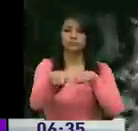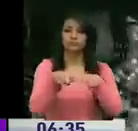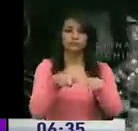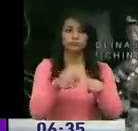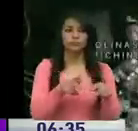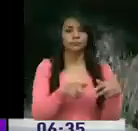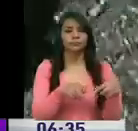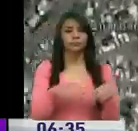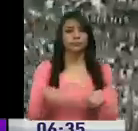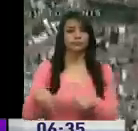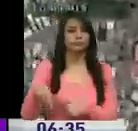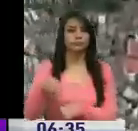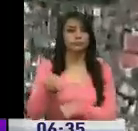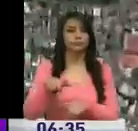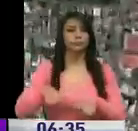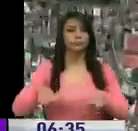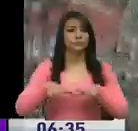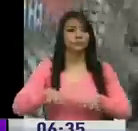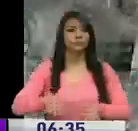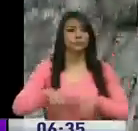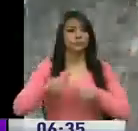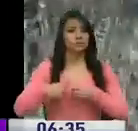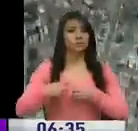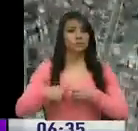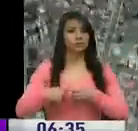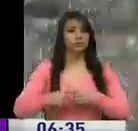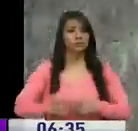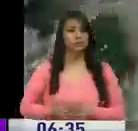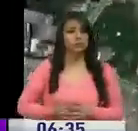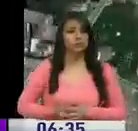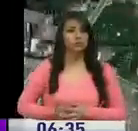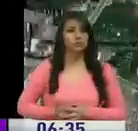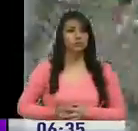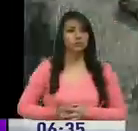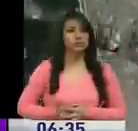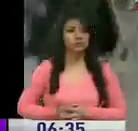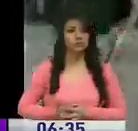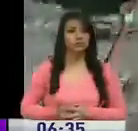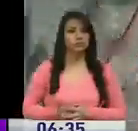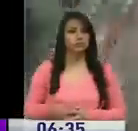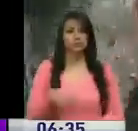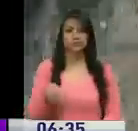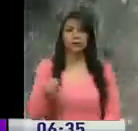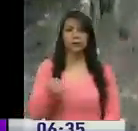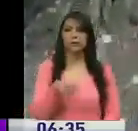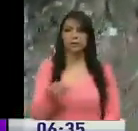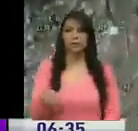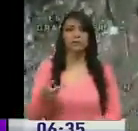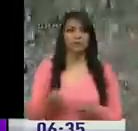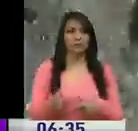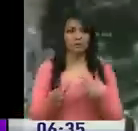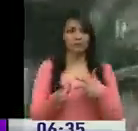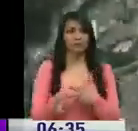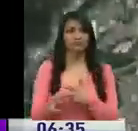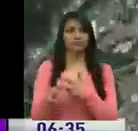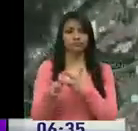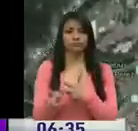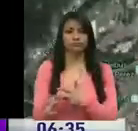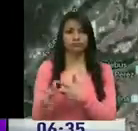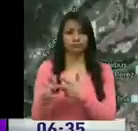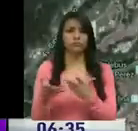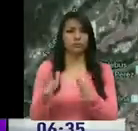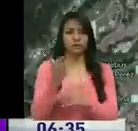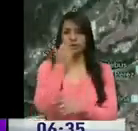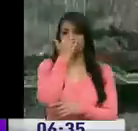vamos hacia otros sectores de la ciudad vamos a divisar que el trébol donde ya hay la carga fuerte el trébol ya está